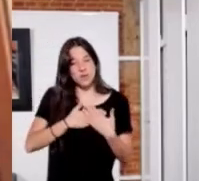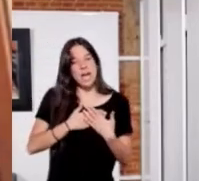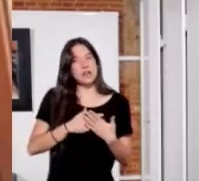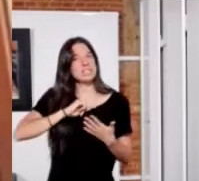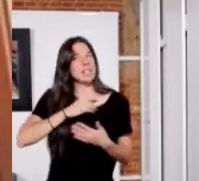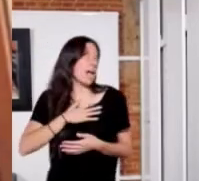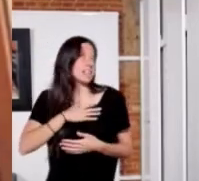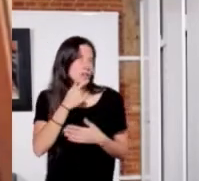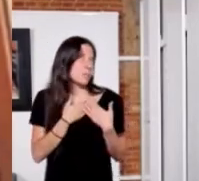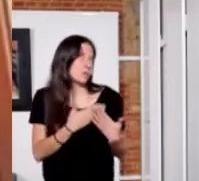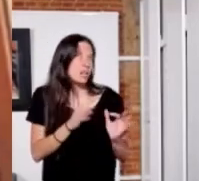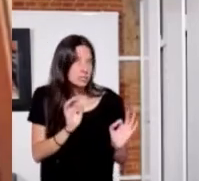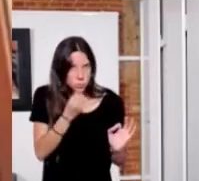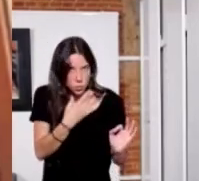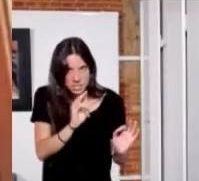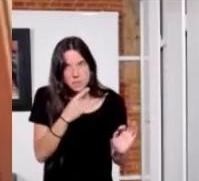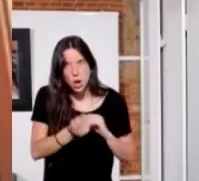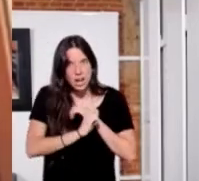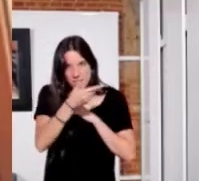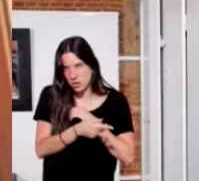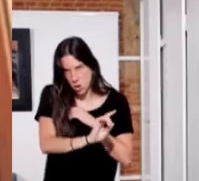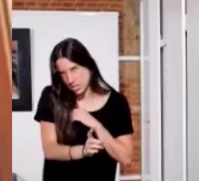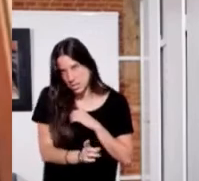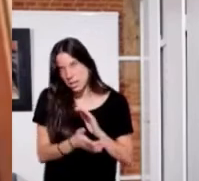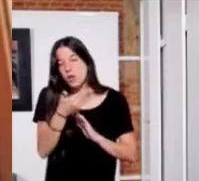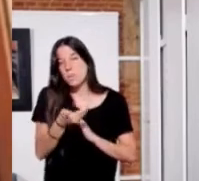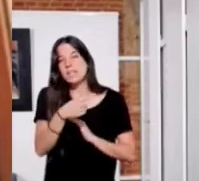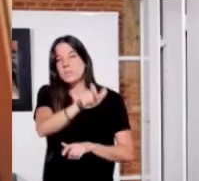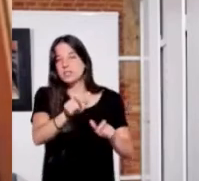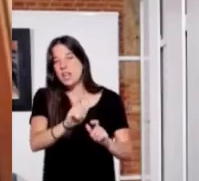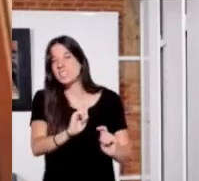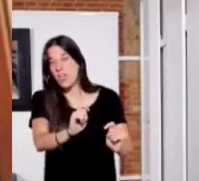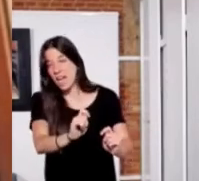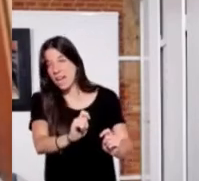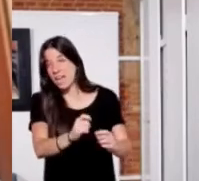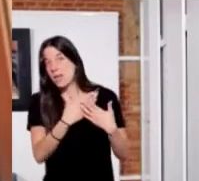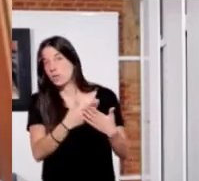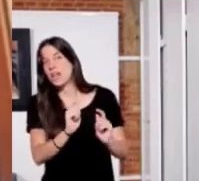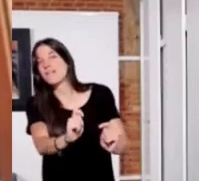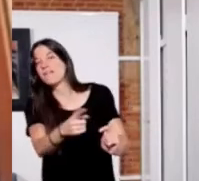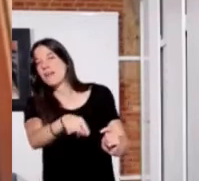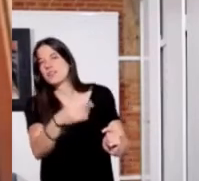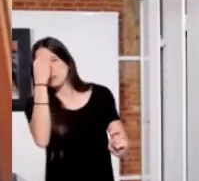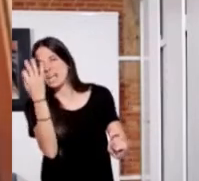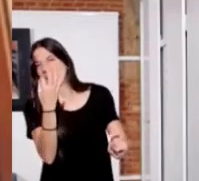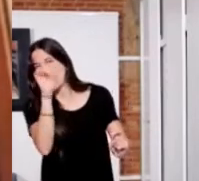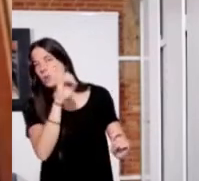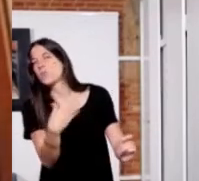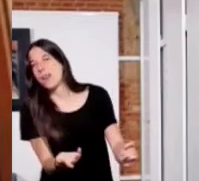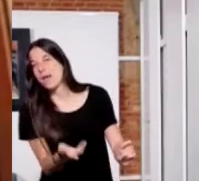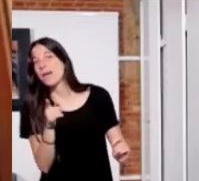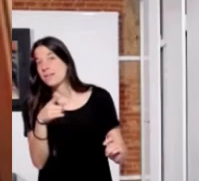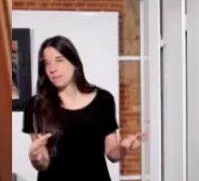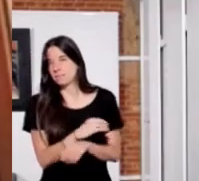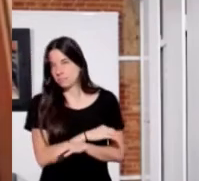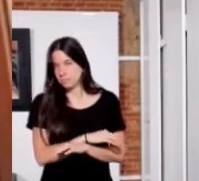pero eso no es la clave. La clave es y qué dicen de ese voluntariado los destinatarios del servicio. Y ahí hay una coacción. ¿Cómo me